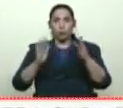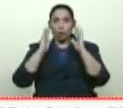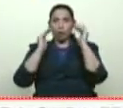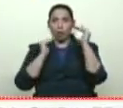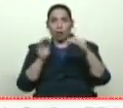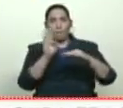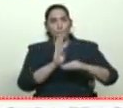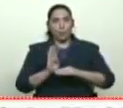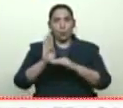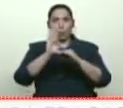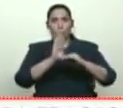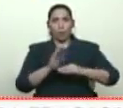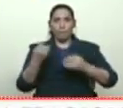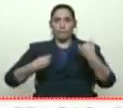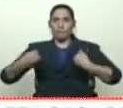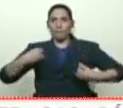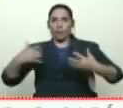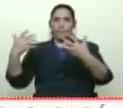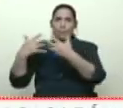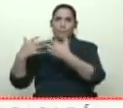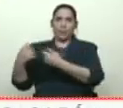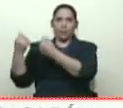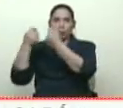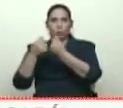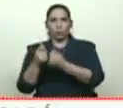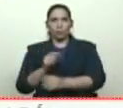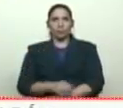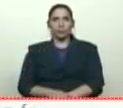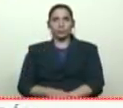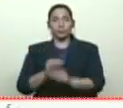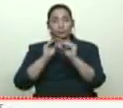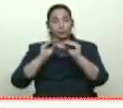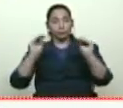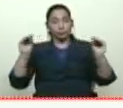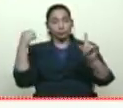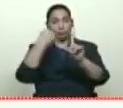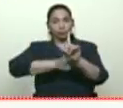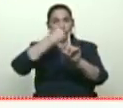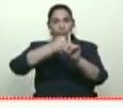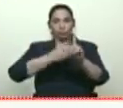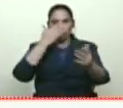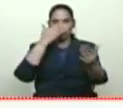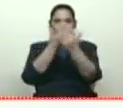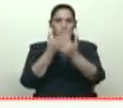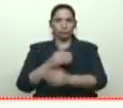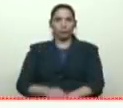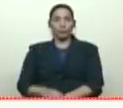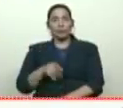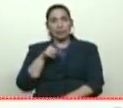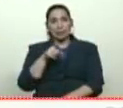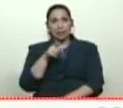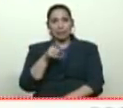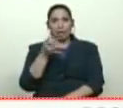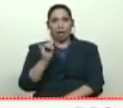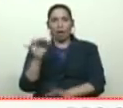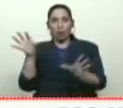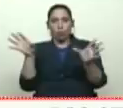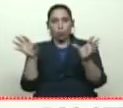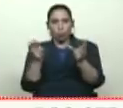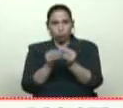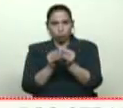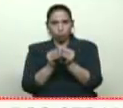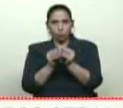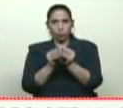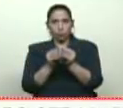económica. Al mismo tiempo que condenamos la guerra económica y llamamos a luchar para enfrentarla. Estas son las conclusiones de la reunión